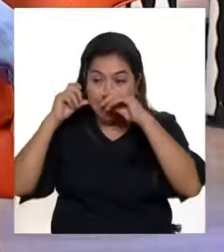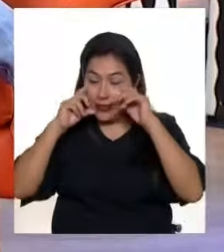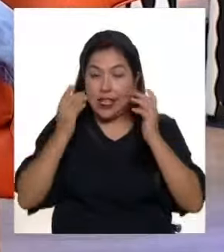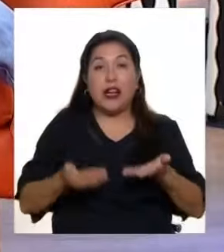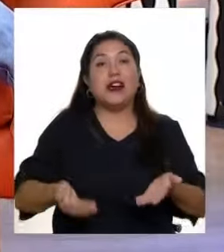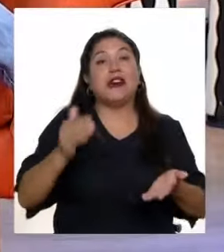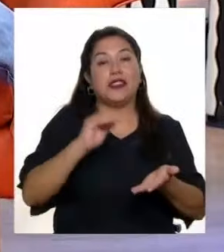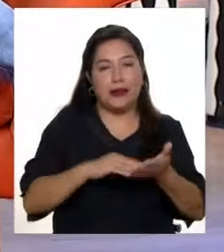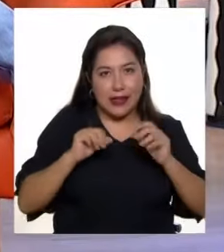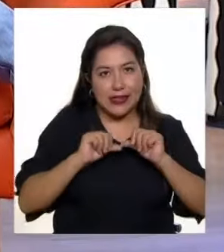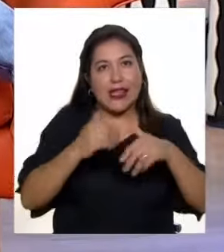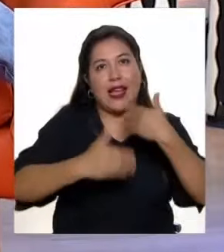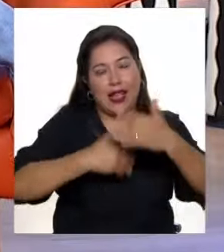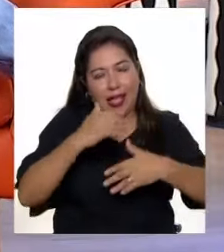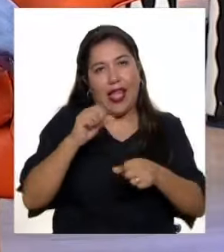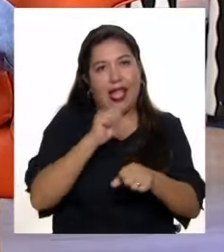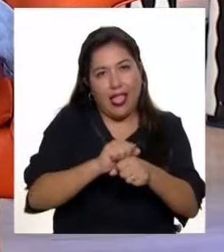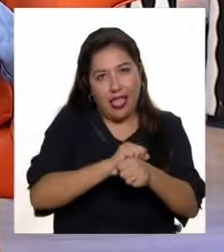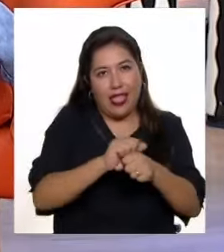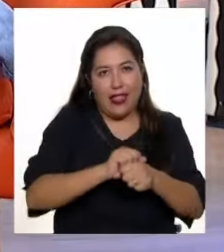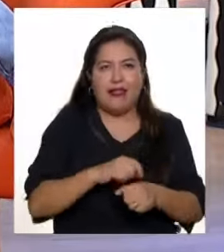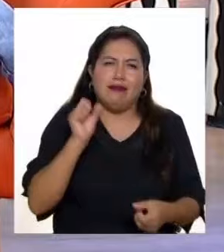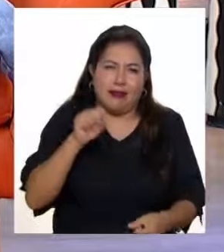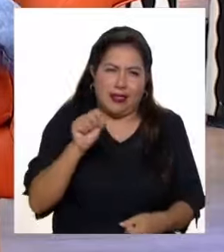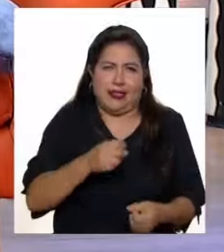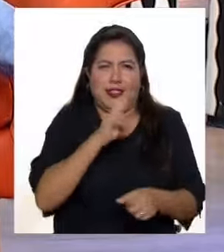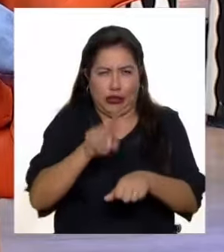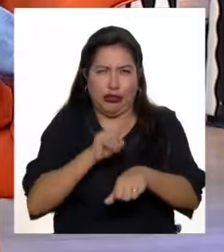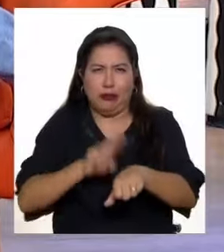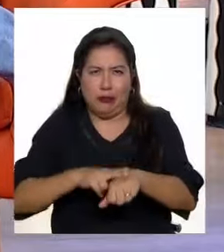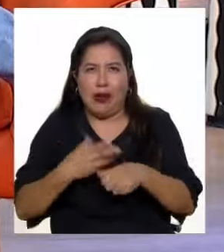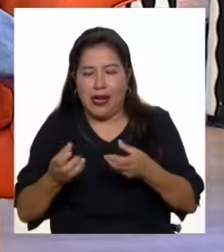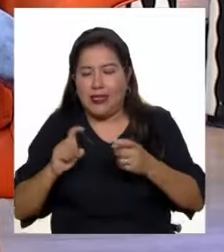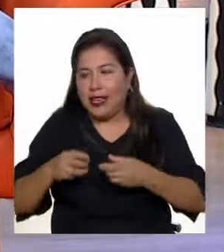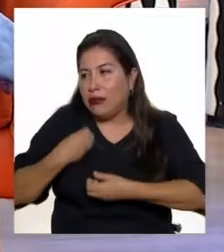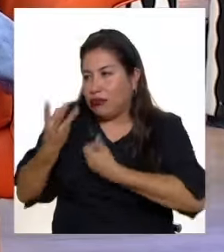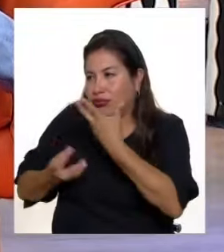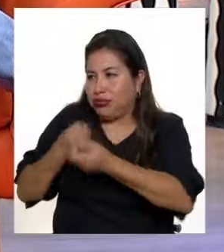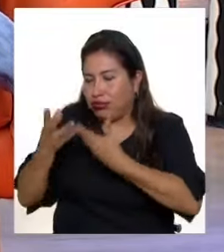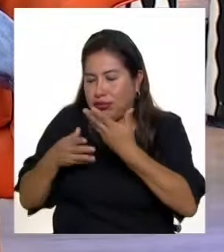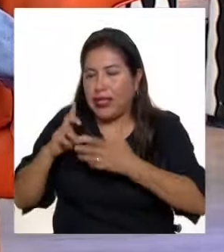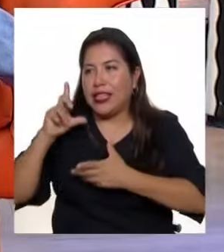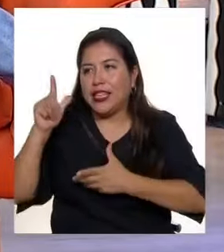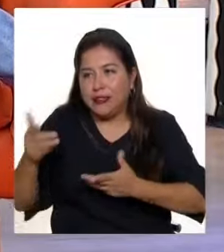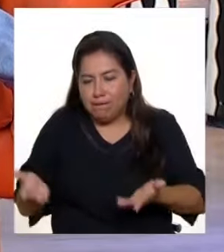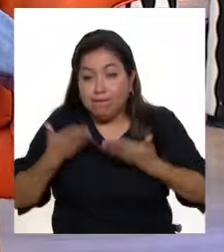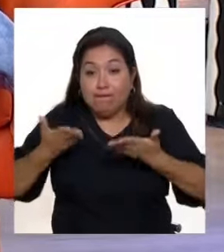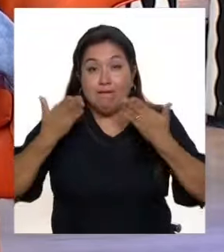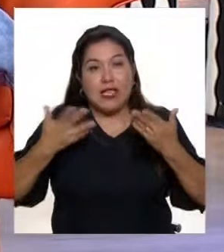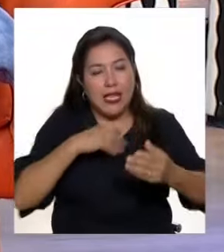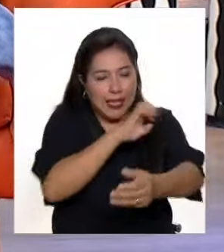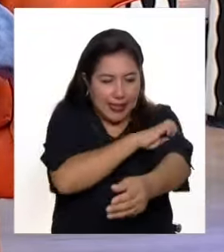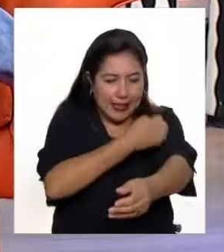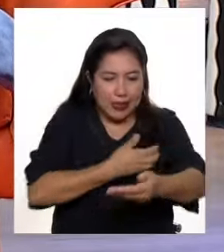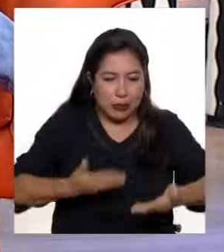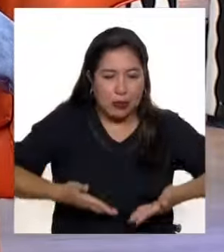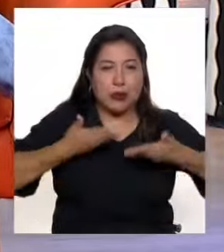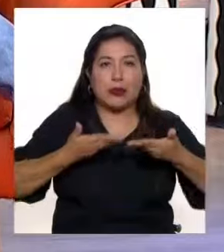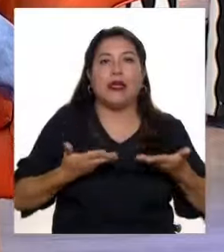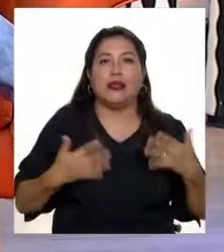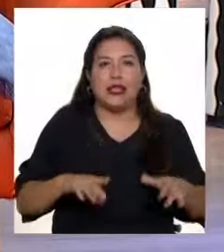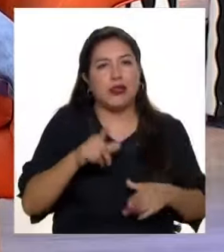recargarse también, descargar las energías para cargarse de buenas energías. Con todo lo que me has contado, bueno, que nos has contado, Rubí, me he preocupado un poco. ¿Por